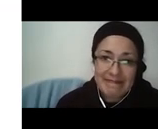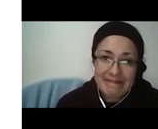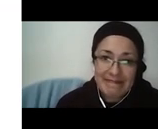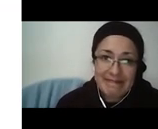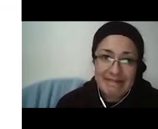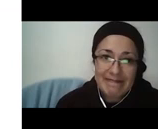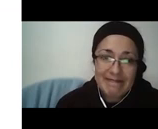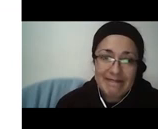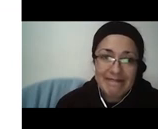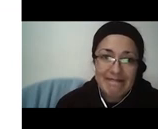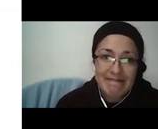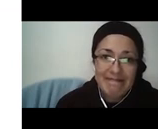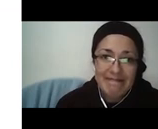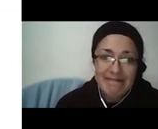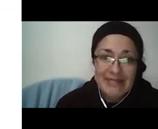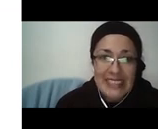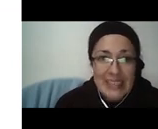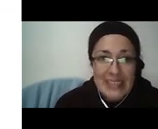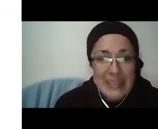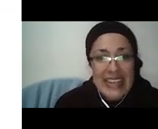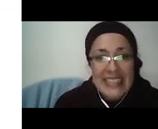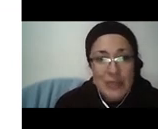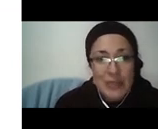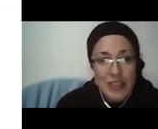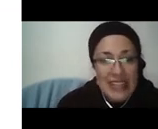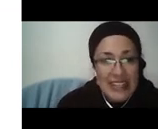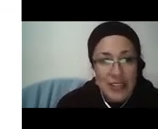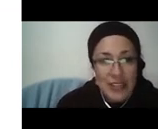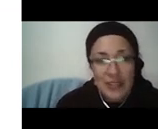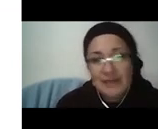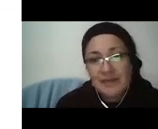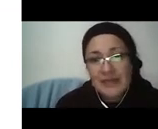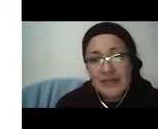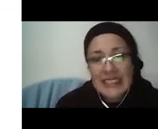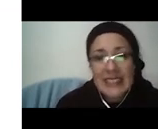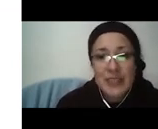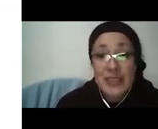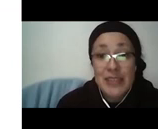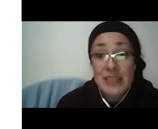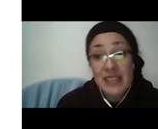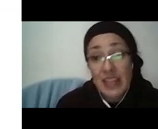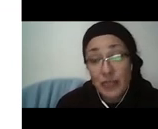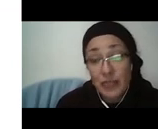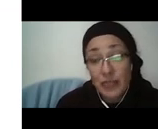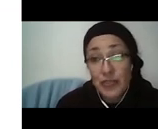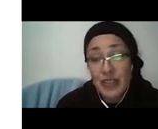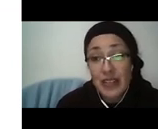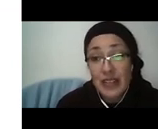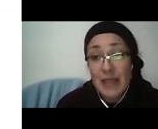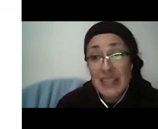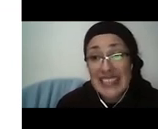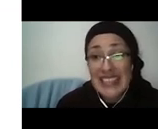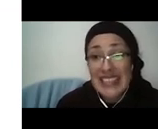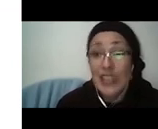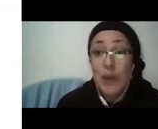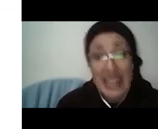Bien, acá tenemos la región y tenemos especificados las